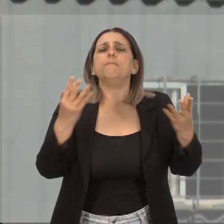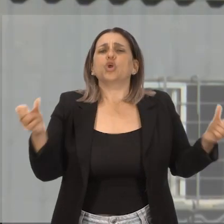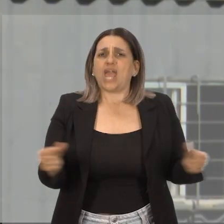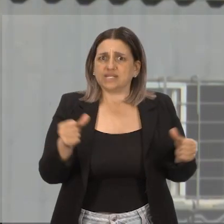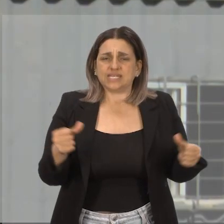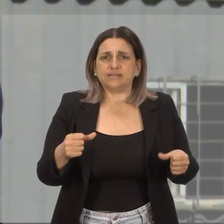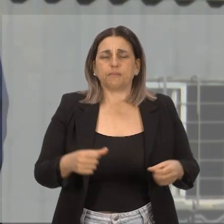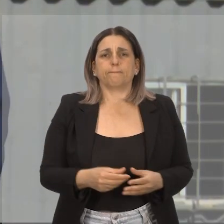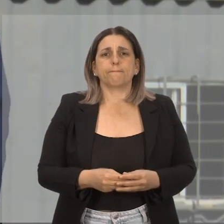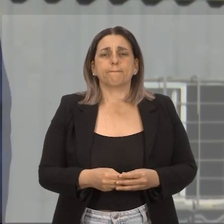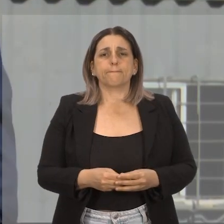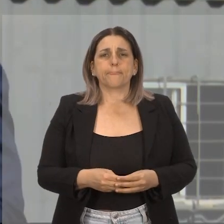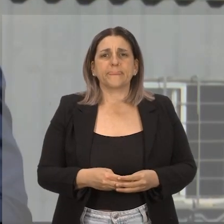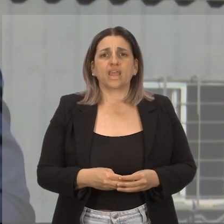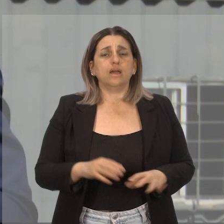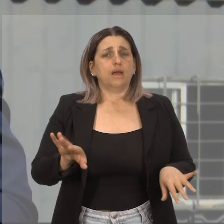¿Por qué lo hace?